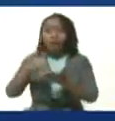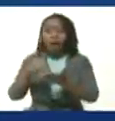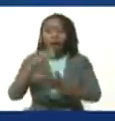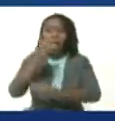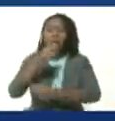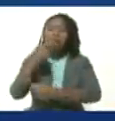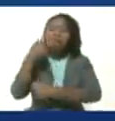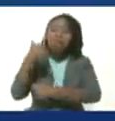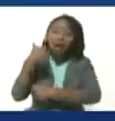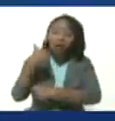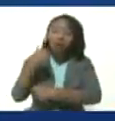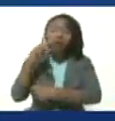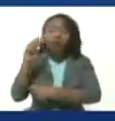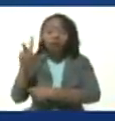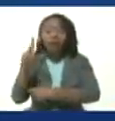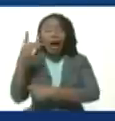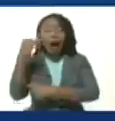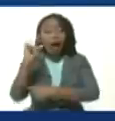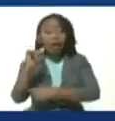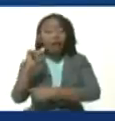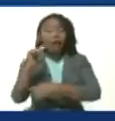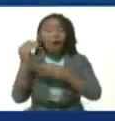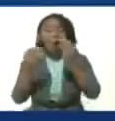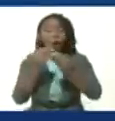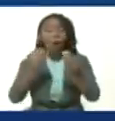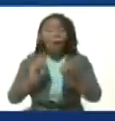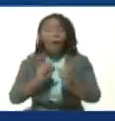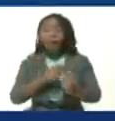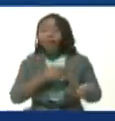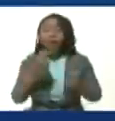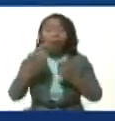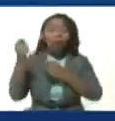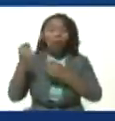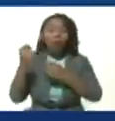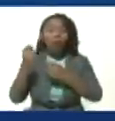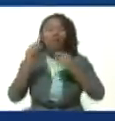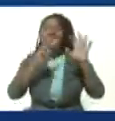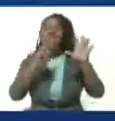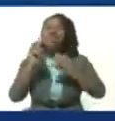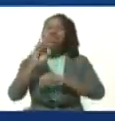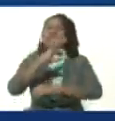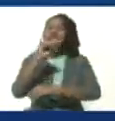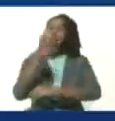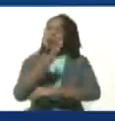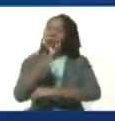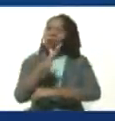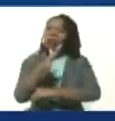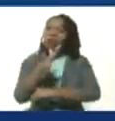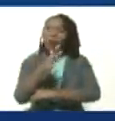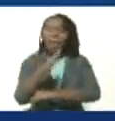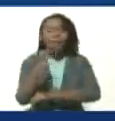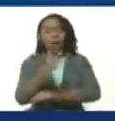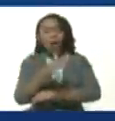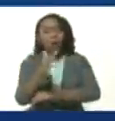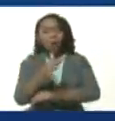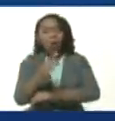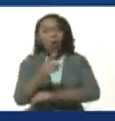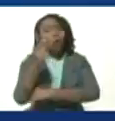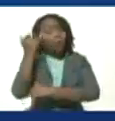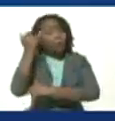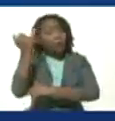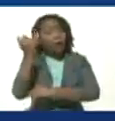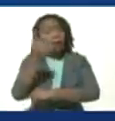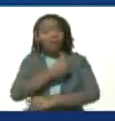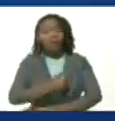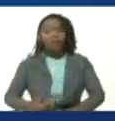y también llevan el pulso de las importaciones. Me dice que 70-30. aproximadamente, para que tenga idea,